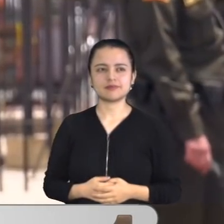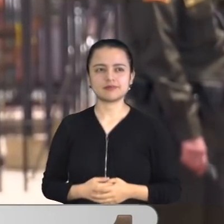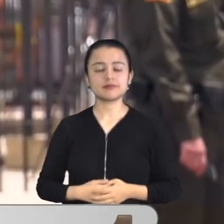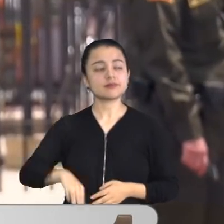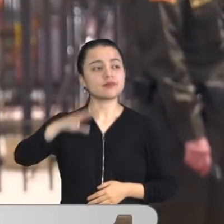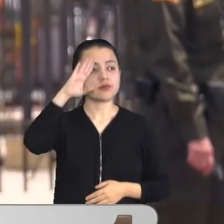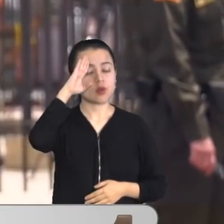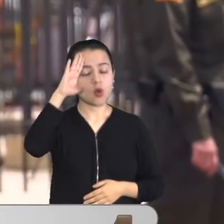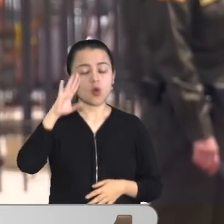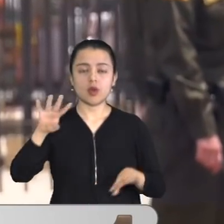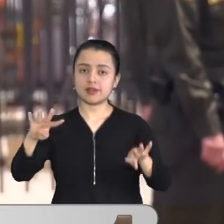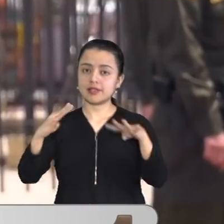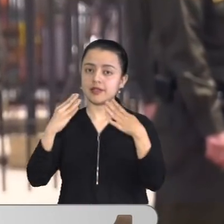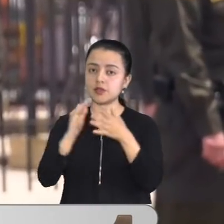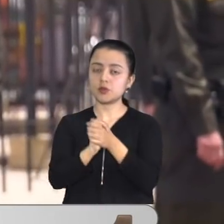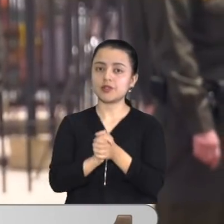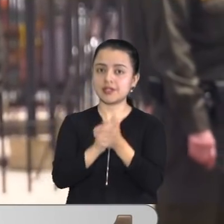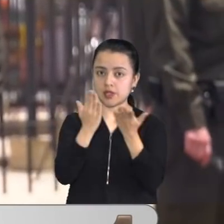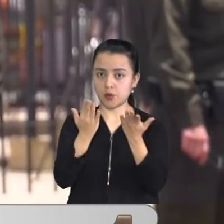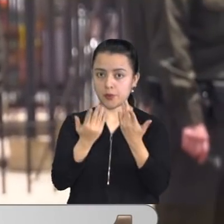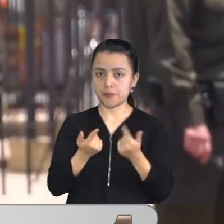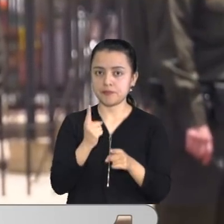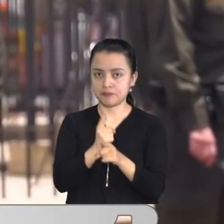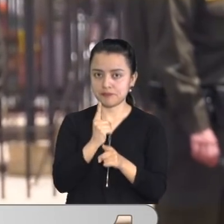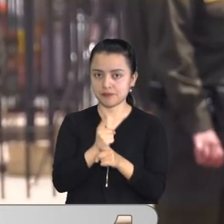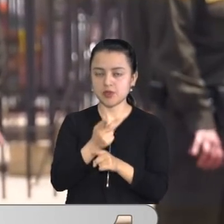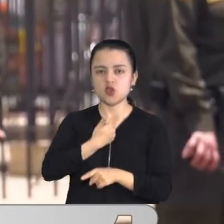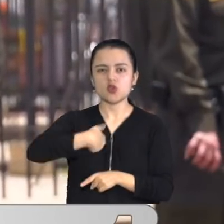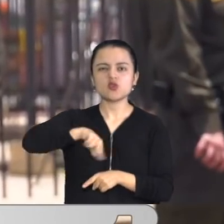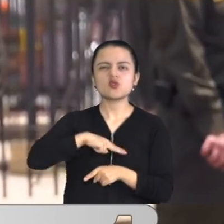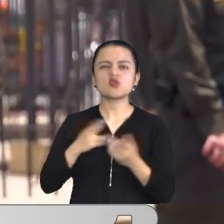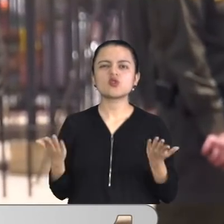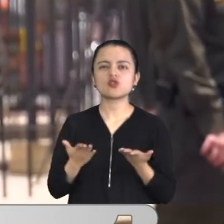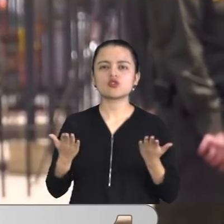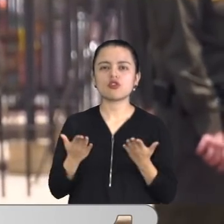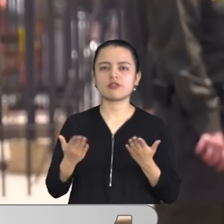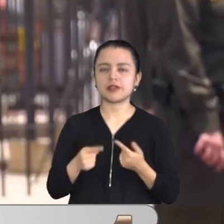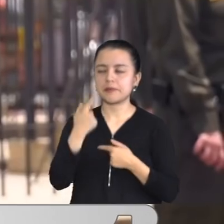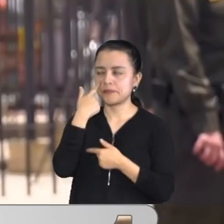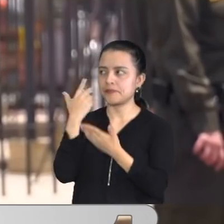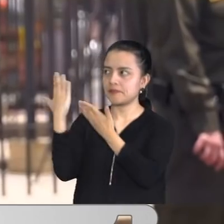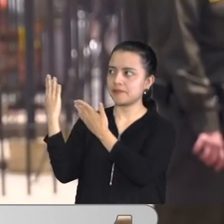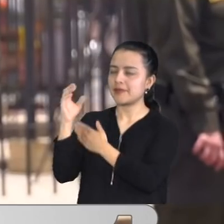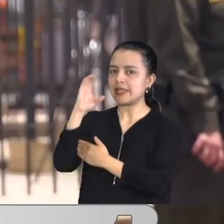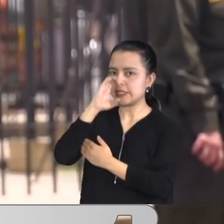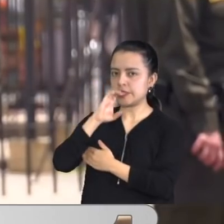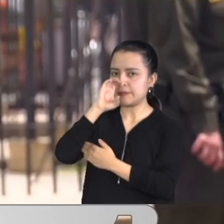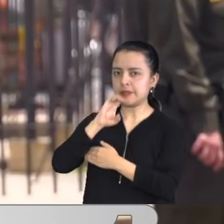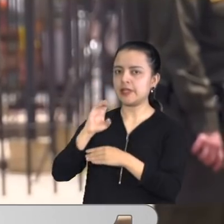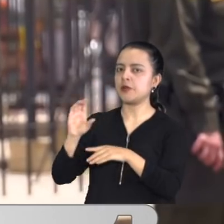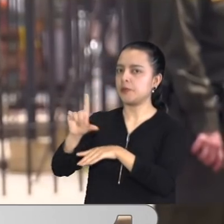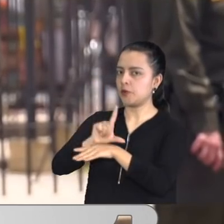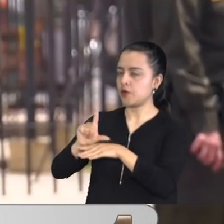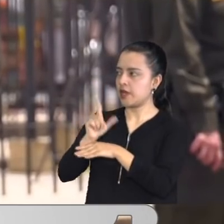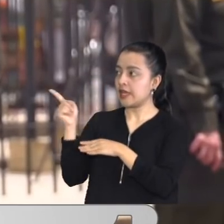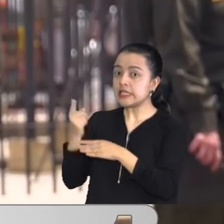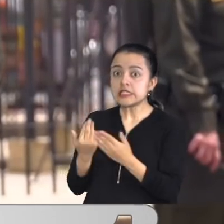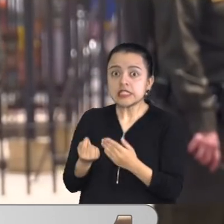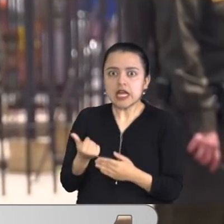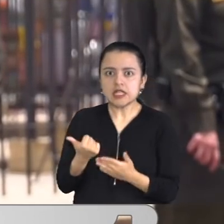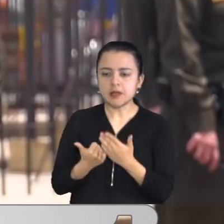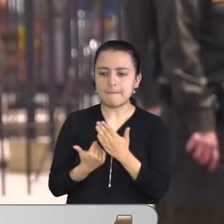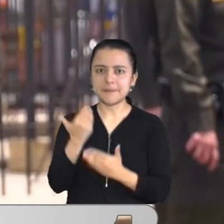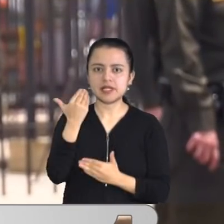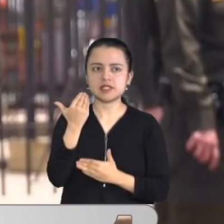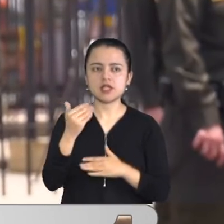Hola Luisa, televidentes, cordial saludo. Estamos en el Parque de Lourdes en la localidad de Chapinero. Está por iniciar el evento presidido por el ministro